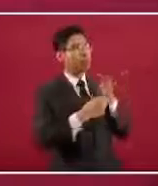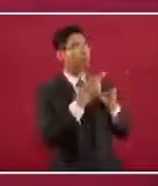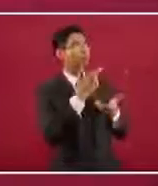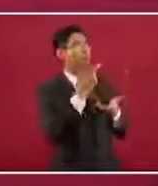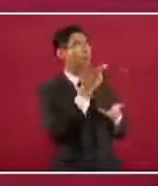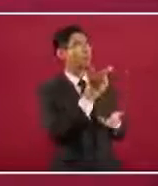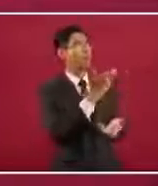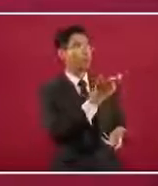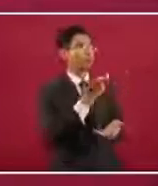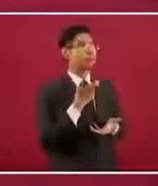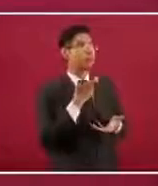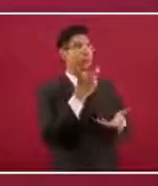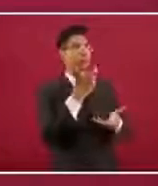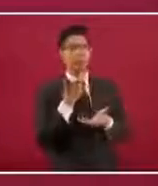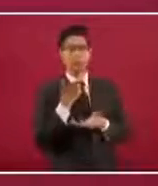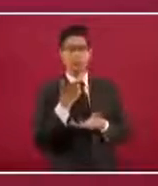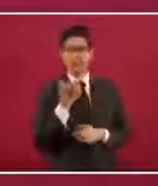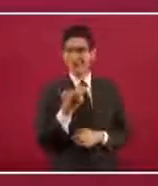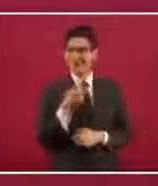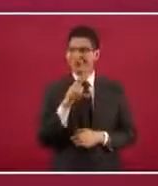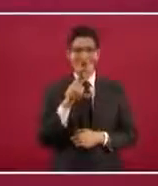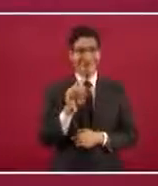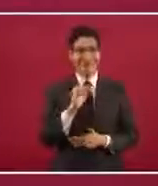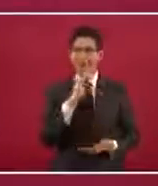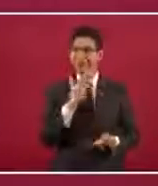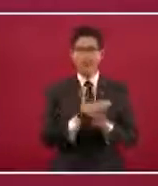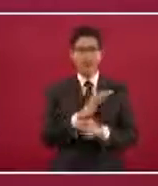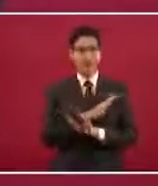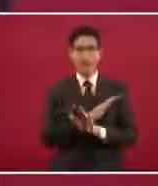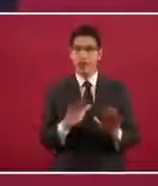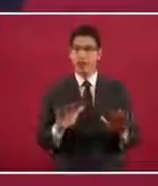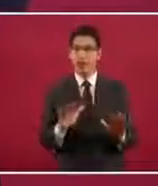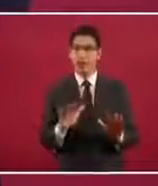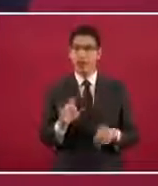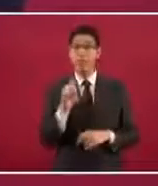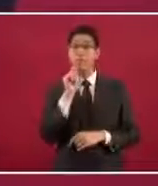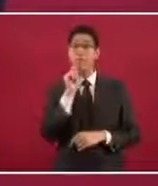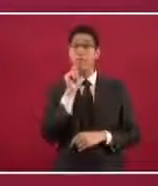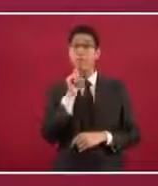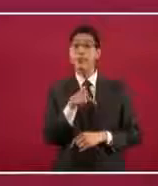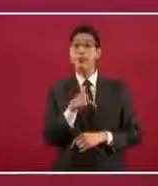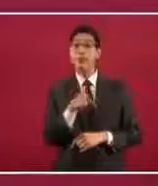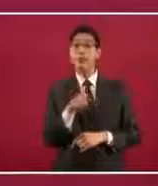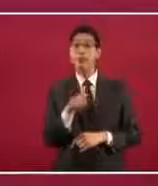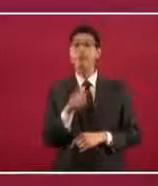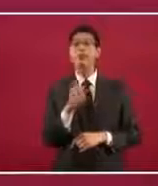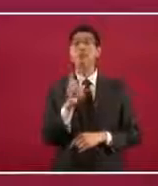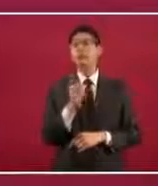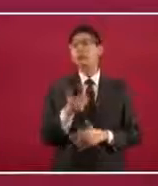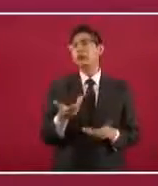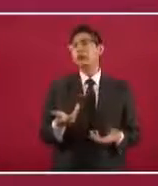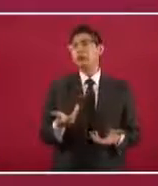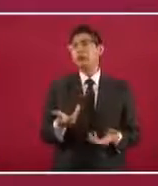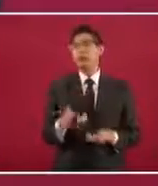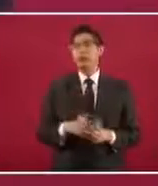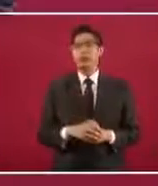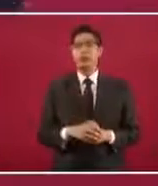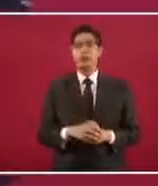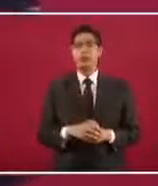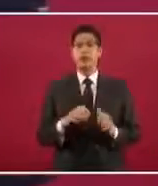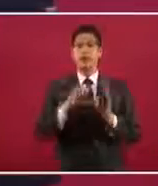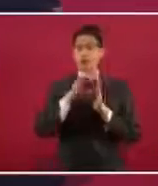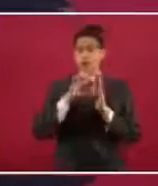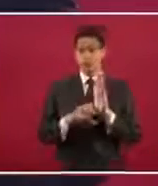tampoco vamos a dar pie a